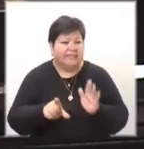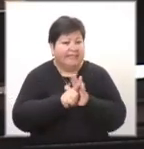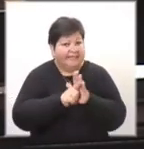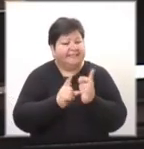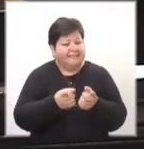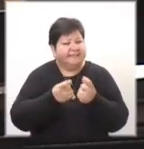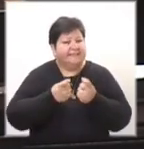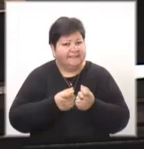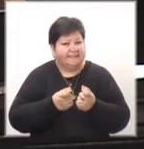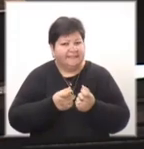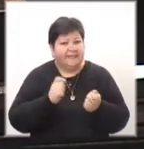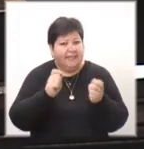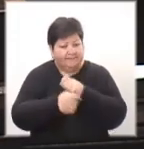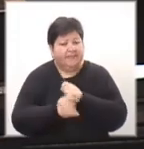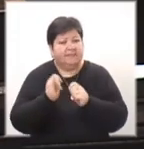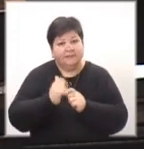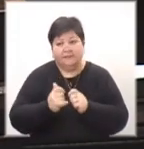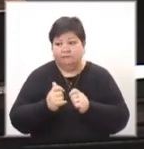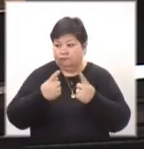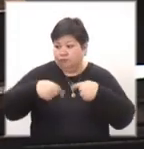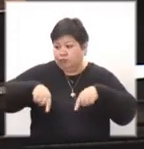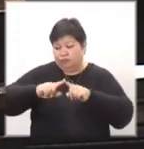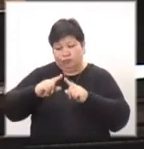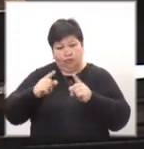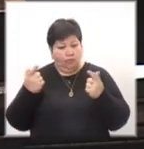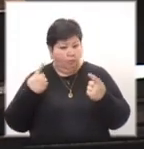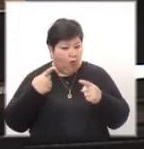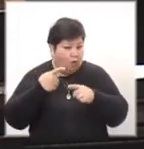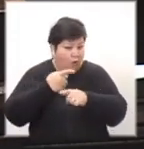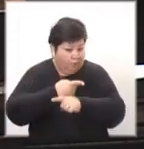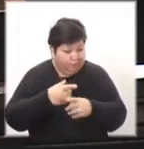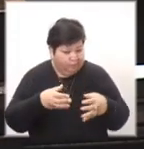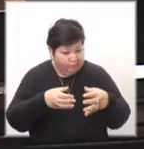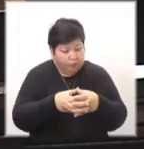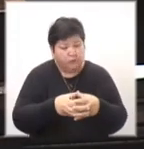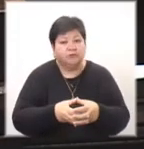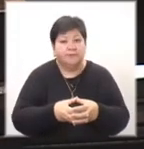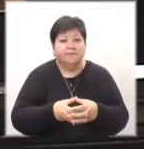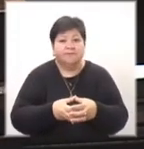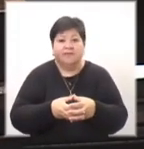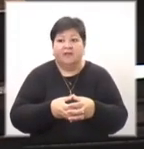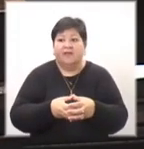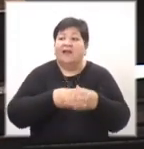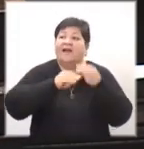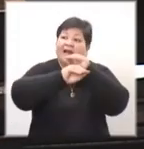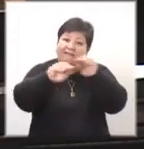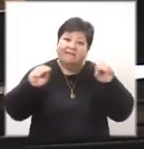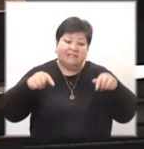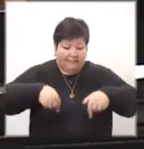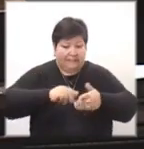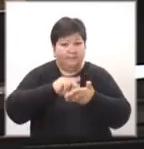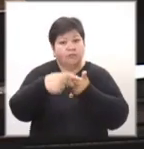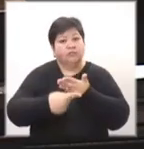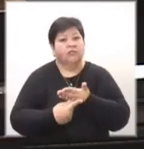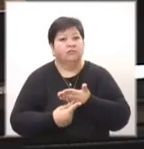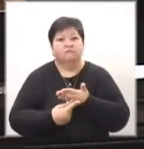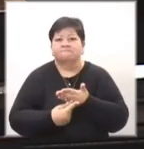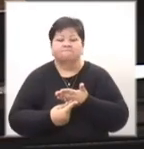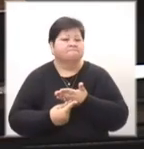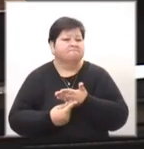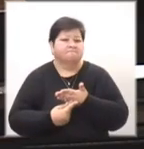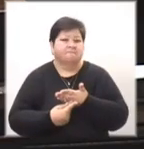como oposición informar en este recinto que este proyecto no contempla ninguna de